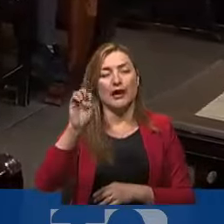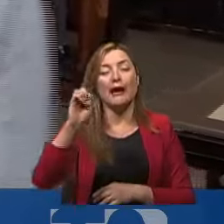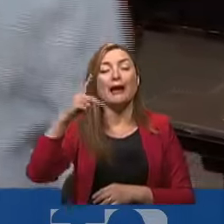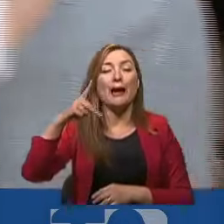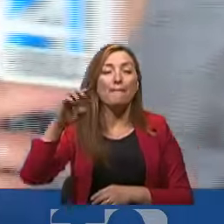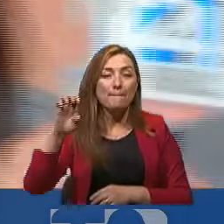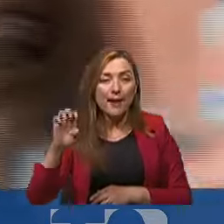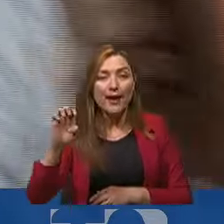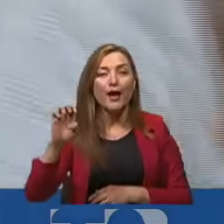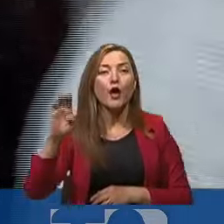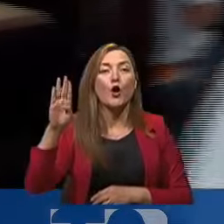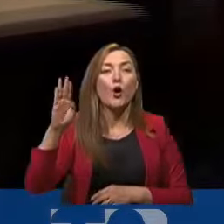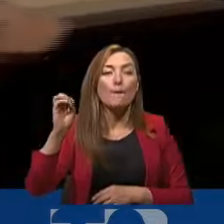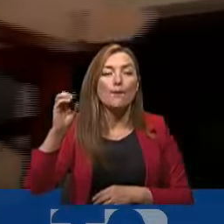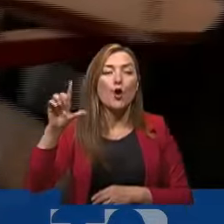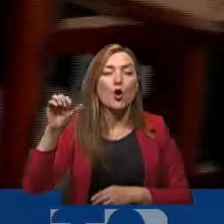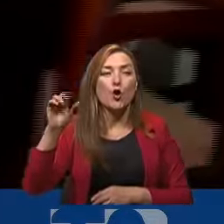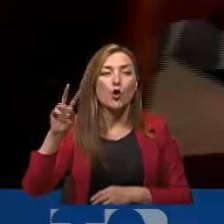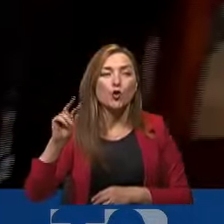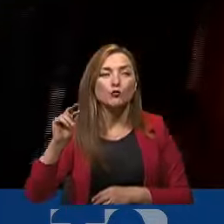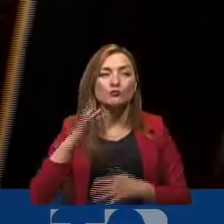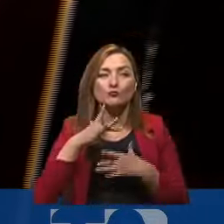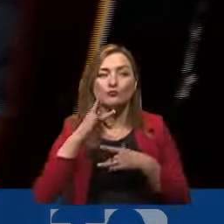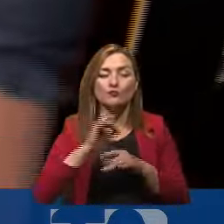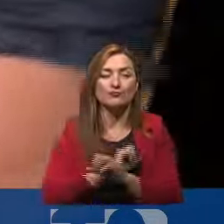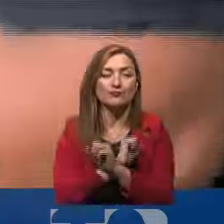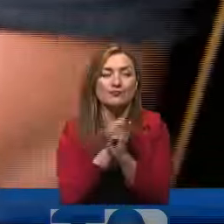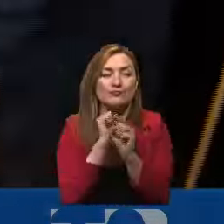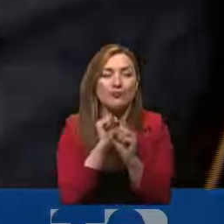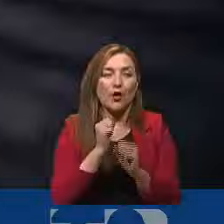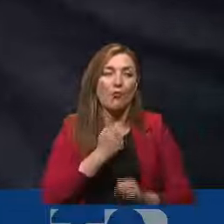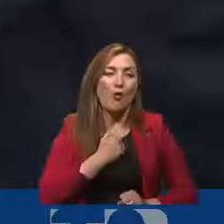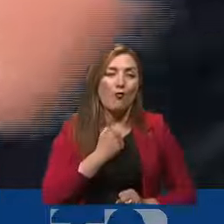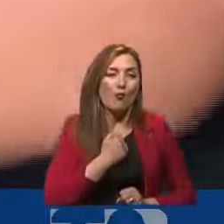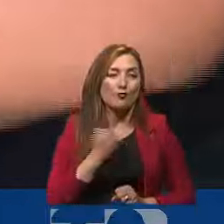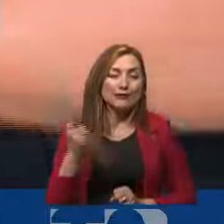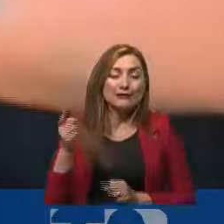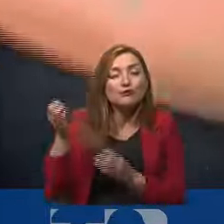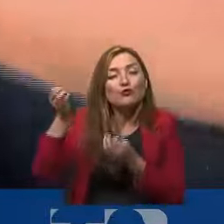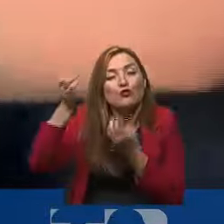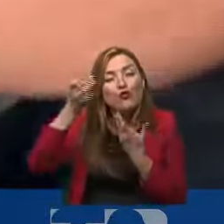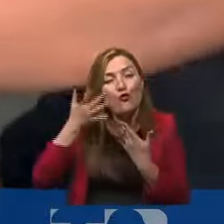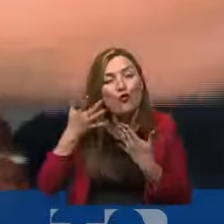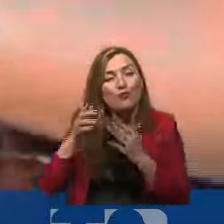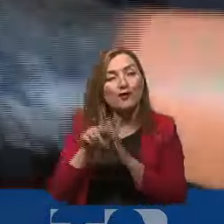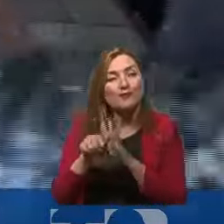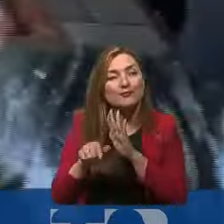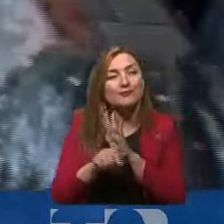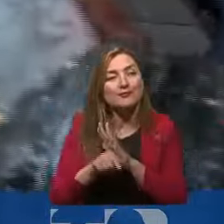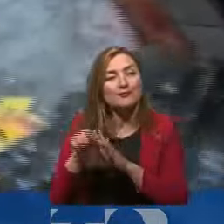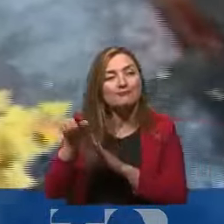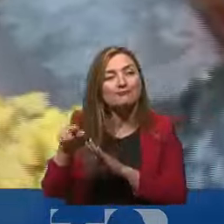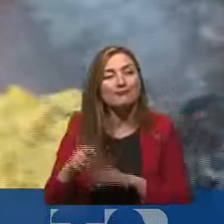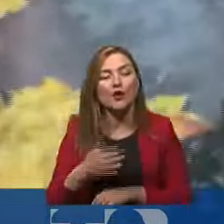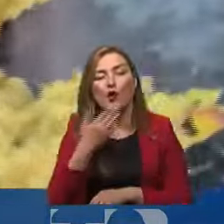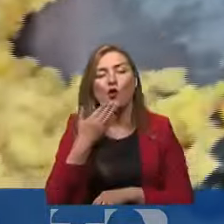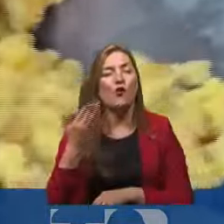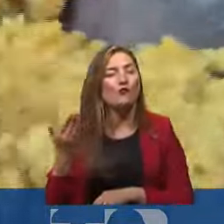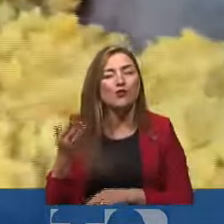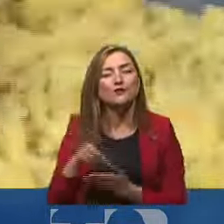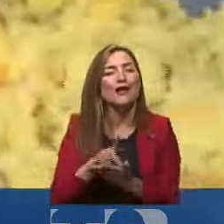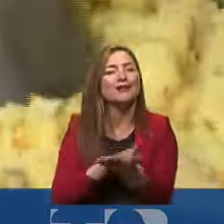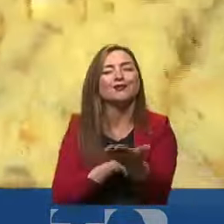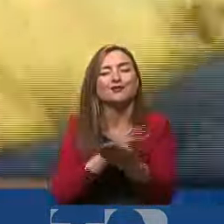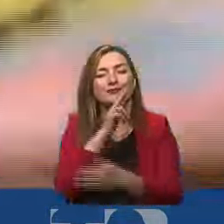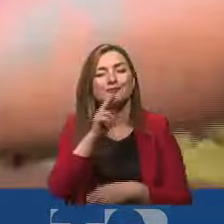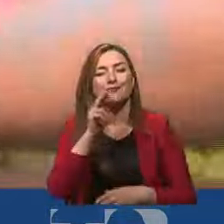un gusto que nos acompañe en la mañana de hoy Rita Cueva, su propietaria, para que nos cuente justamente detalles de esta hueca tradicional.